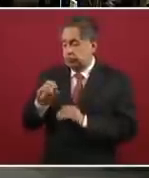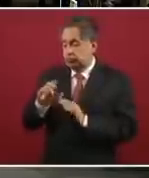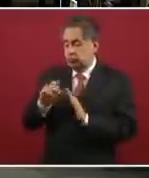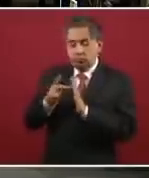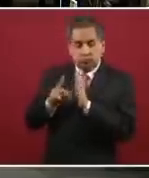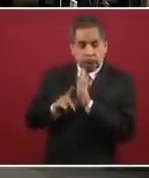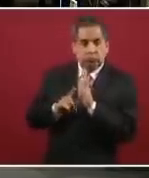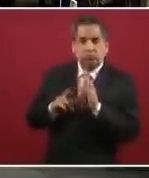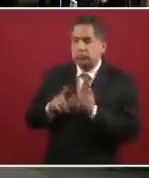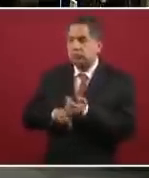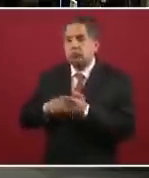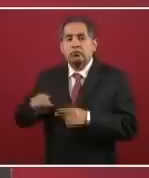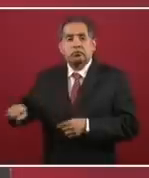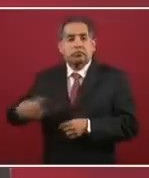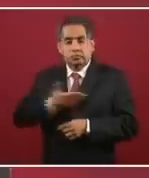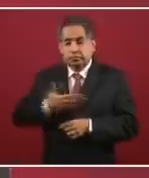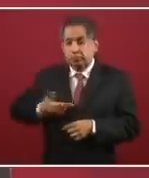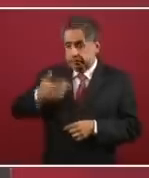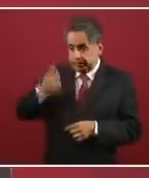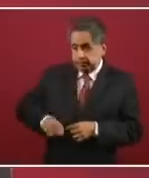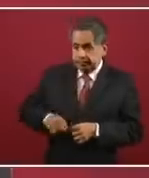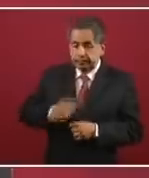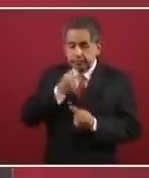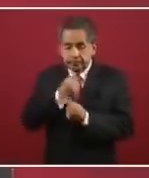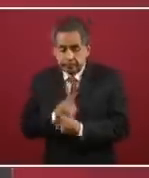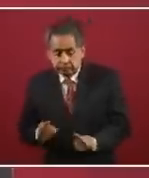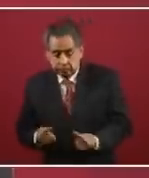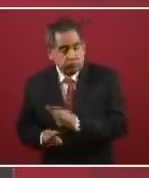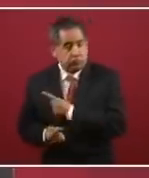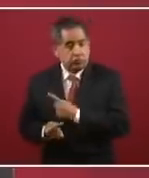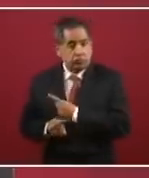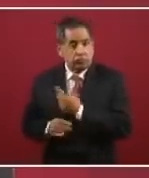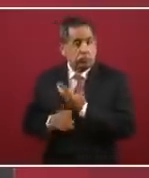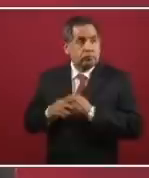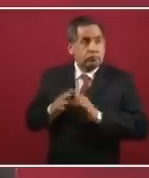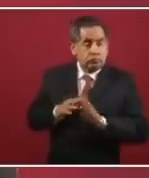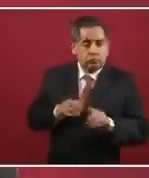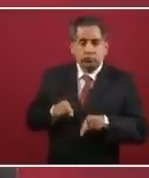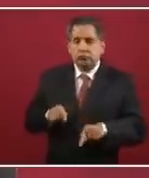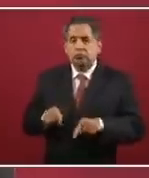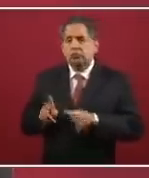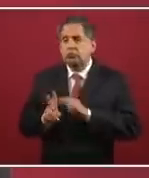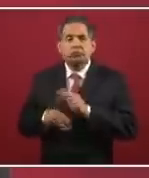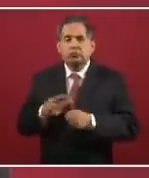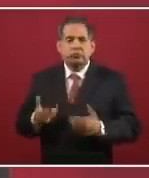República para lo que tiene que ver con menores no acompañados en nuestro territorio.